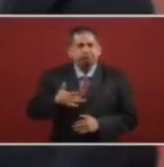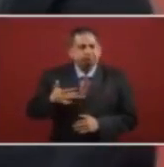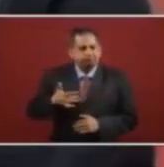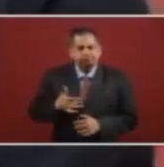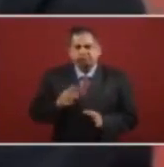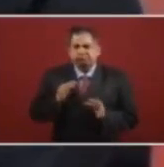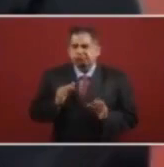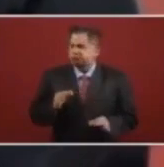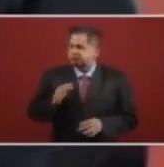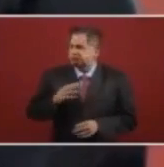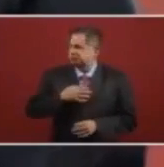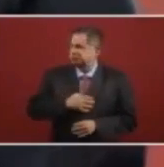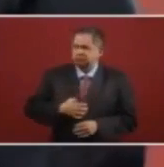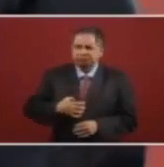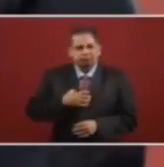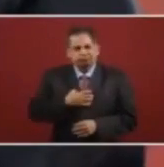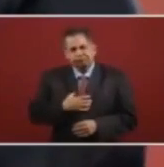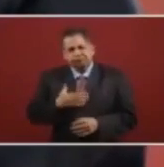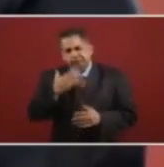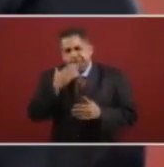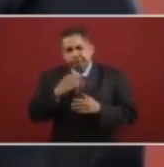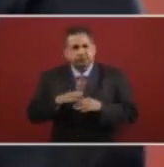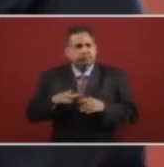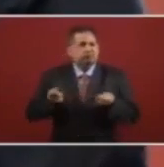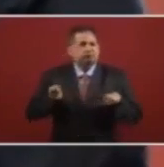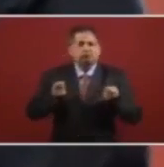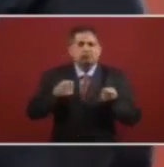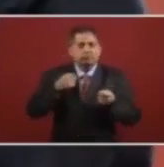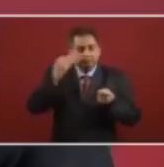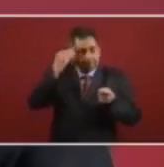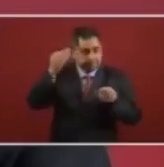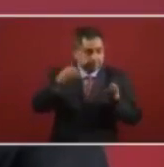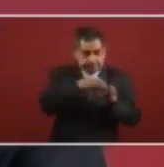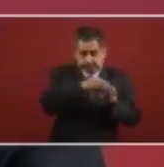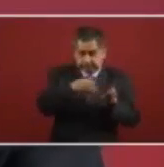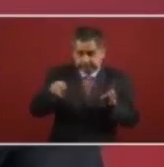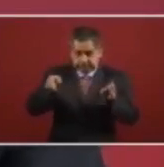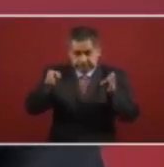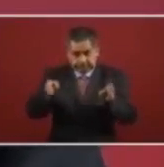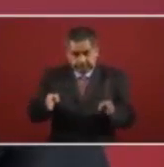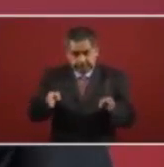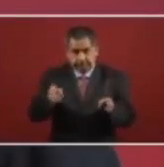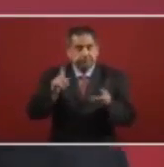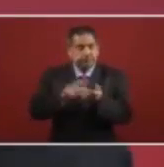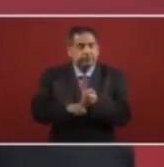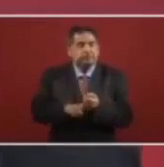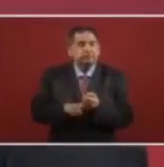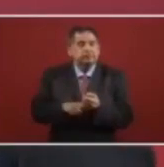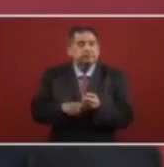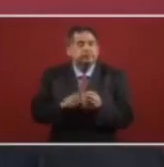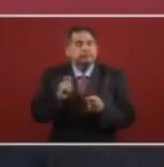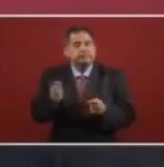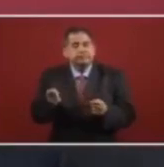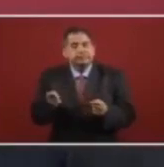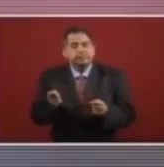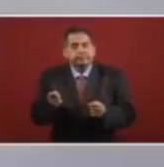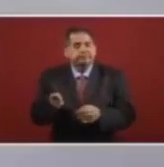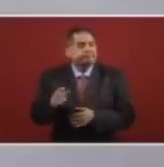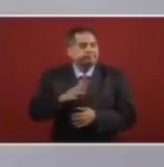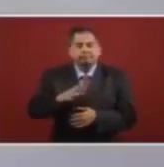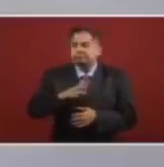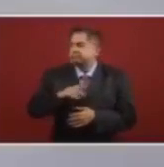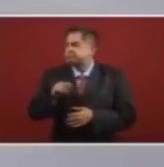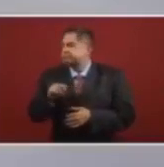d y gobernar en un tiempo en que existen